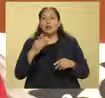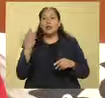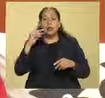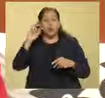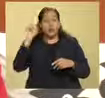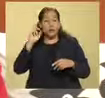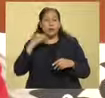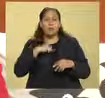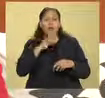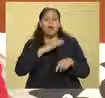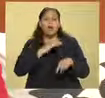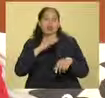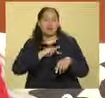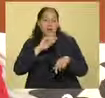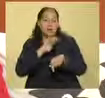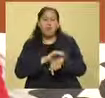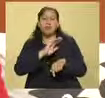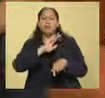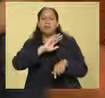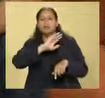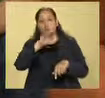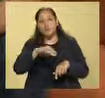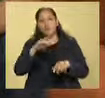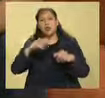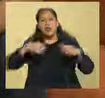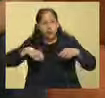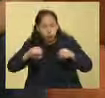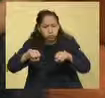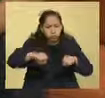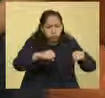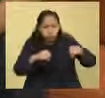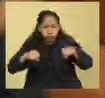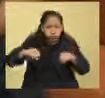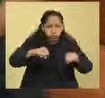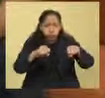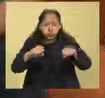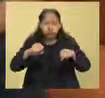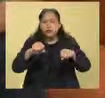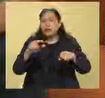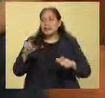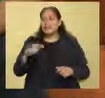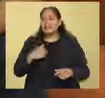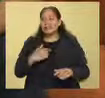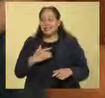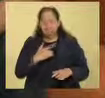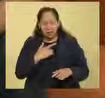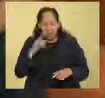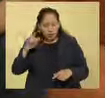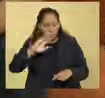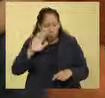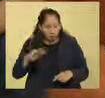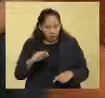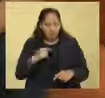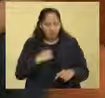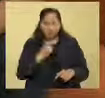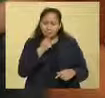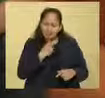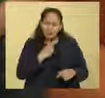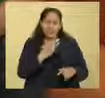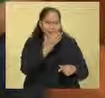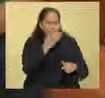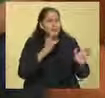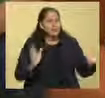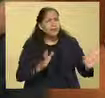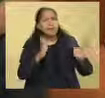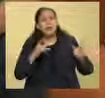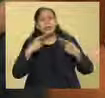fortuna de perder a un amigo no me he perdido un accidente de motocicleta y como esa es otra vez me da más fuerza a seguir trabajando y impulsar a